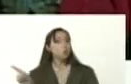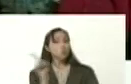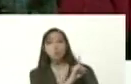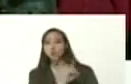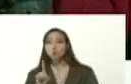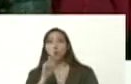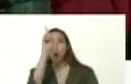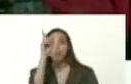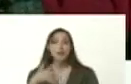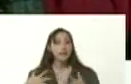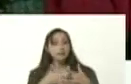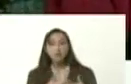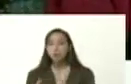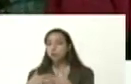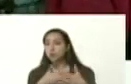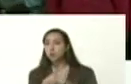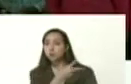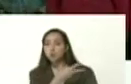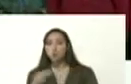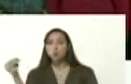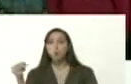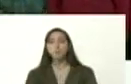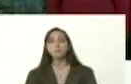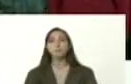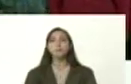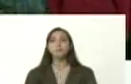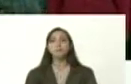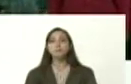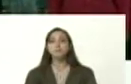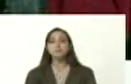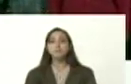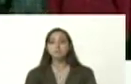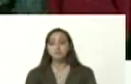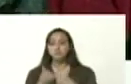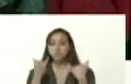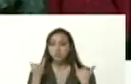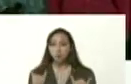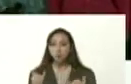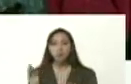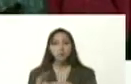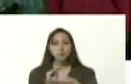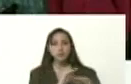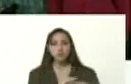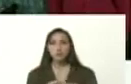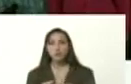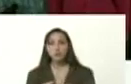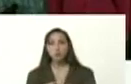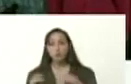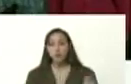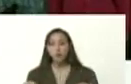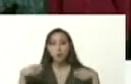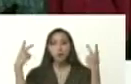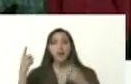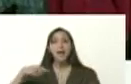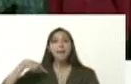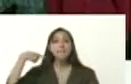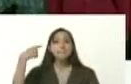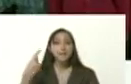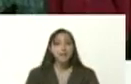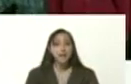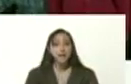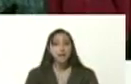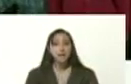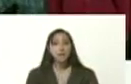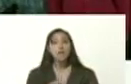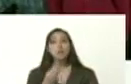Unidos. Por eso se ha convocado una gran jornada mañana y les pido máxima presencia en las